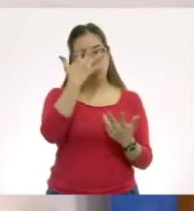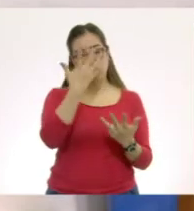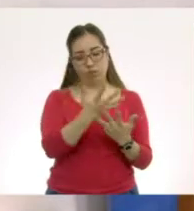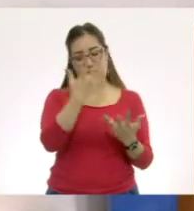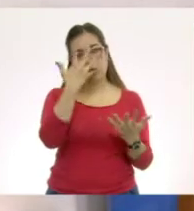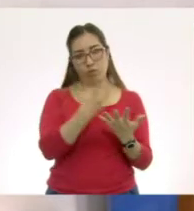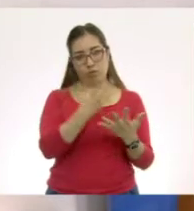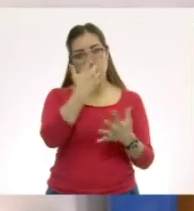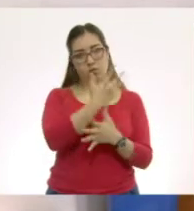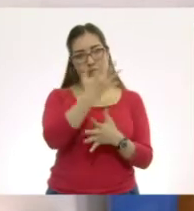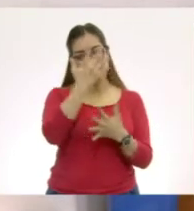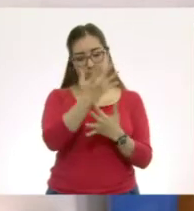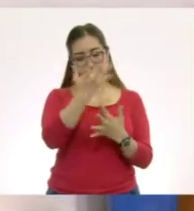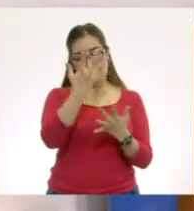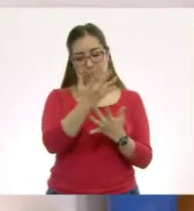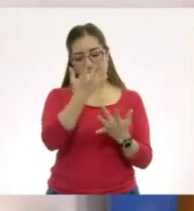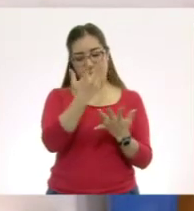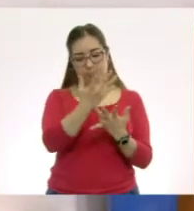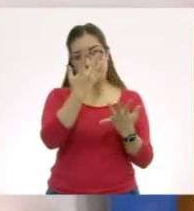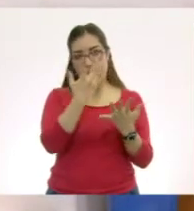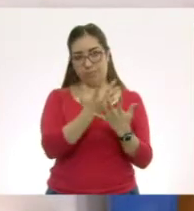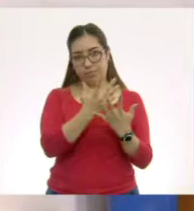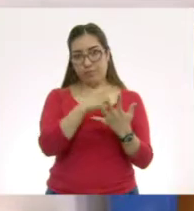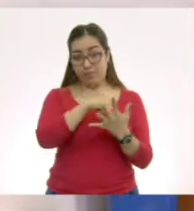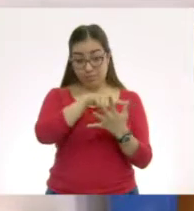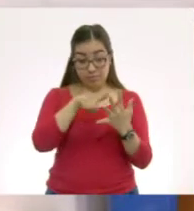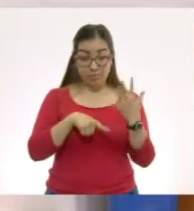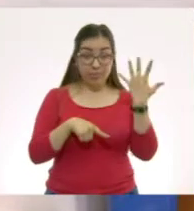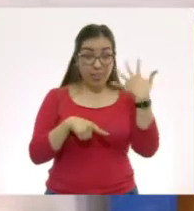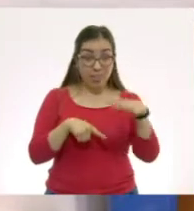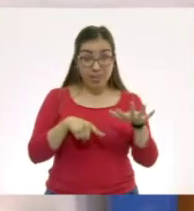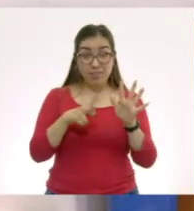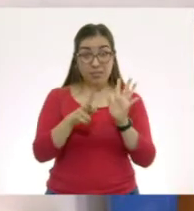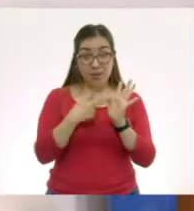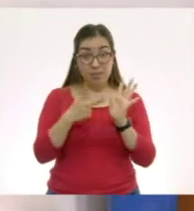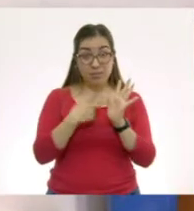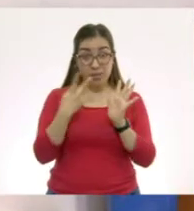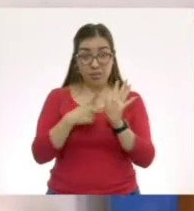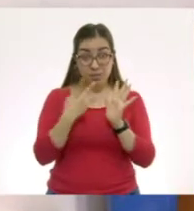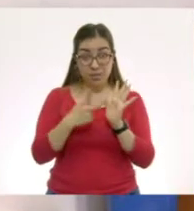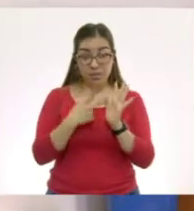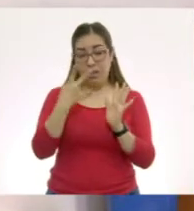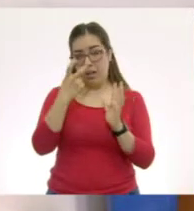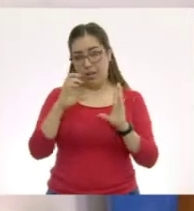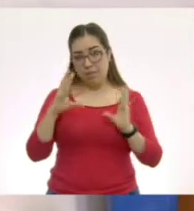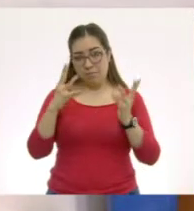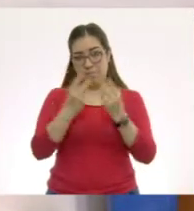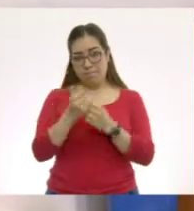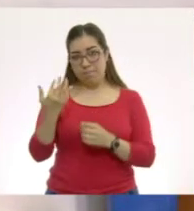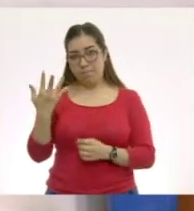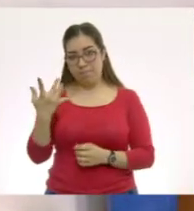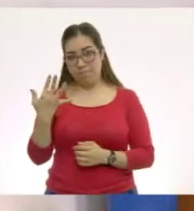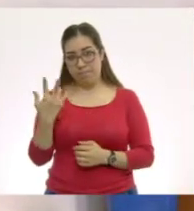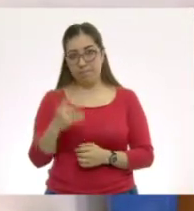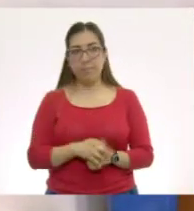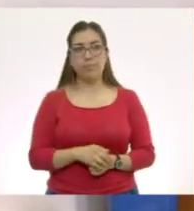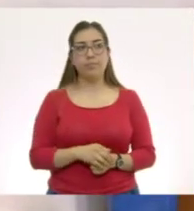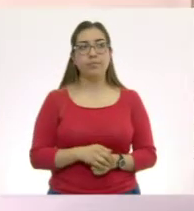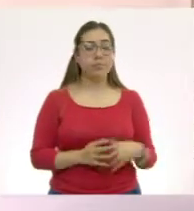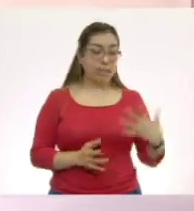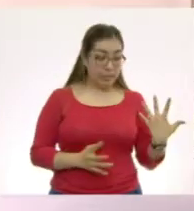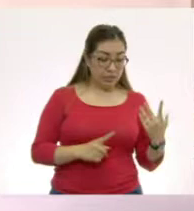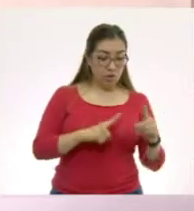le sumo 5 más 5, nos da el número siguiente, que son 10, 10 más 5 nos da 15. El número